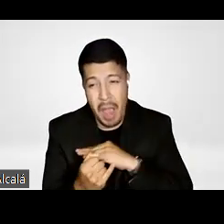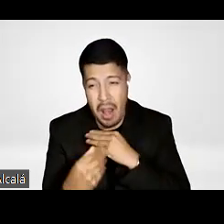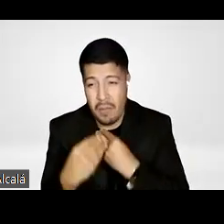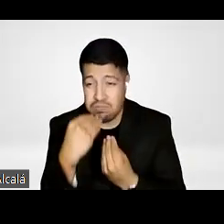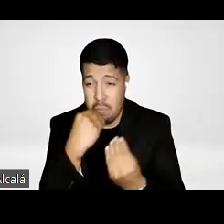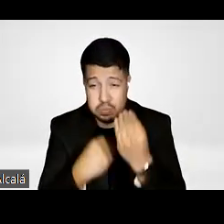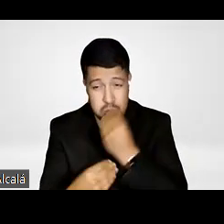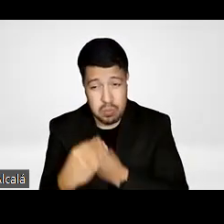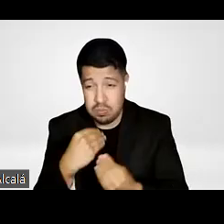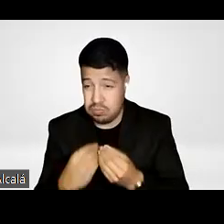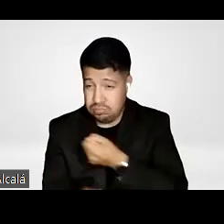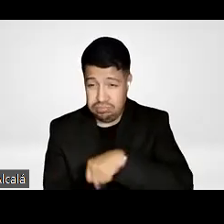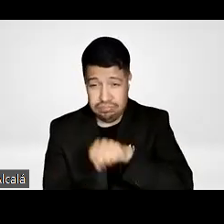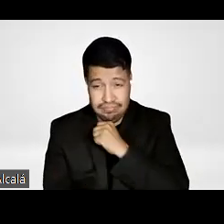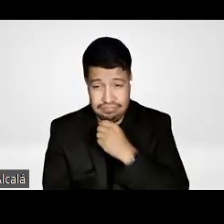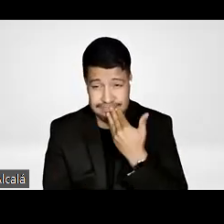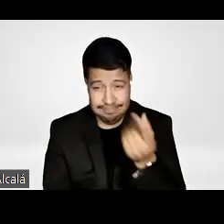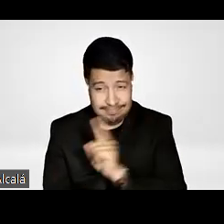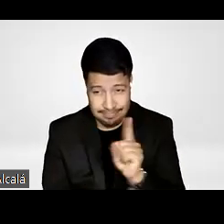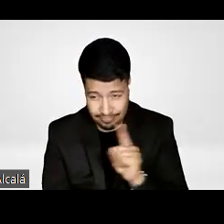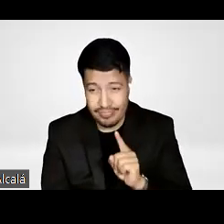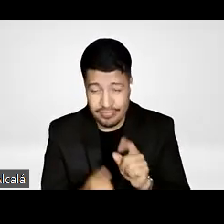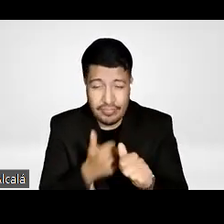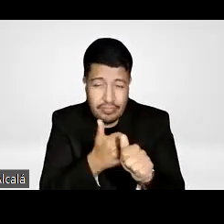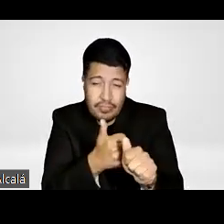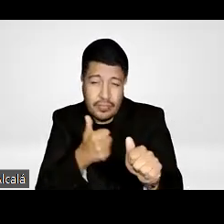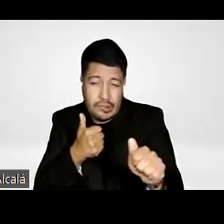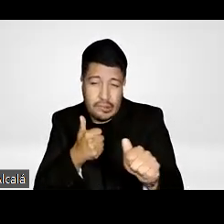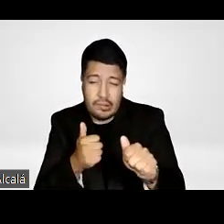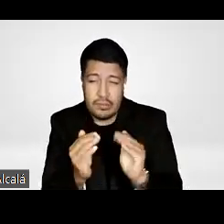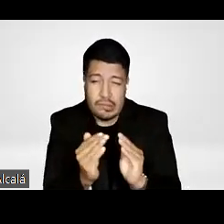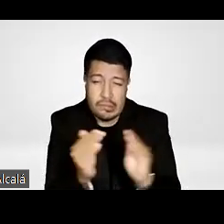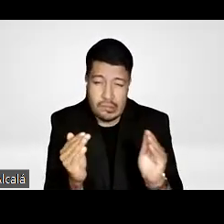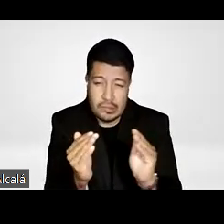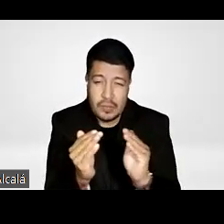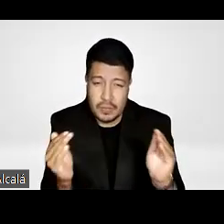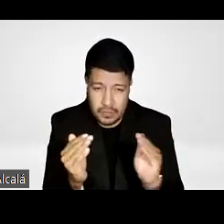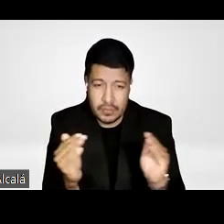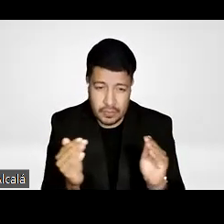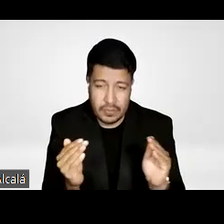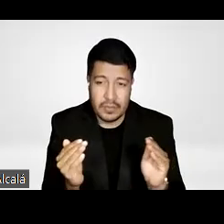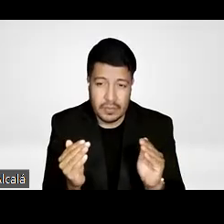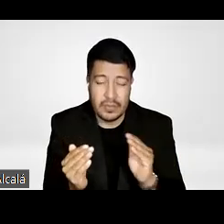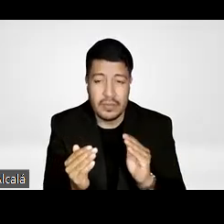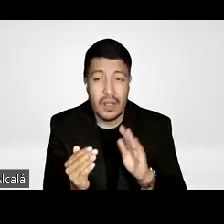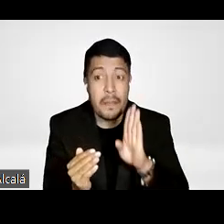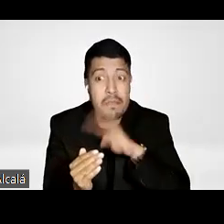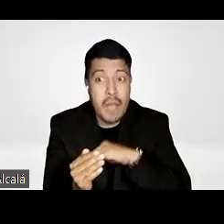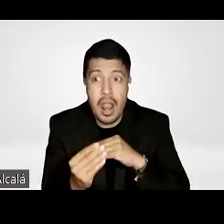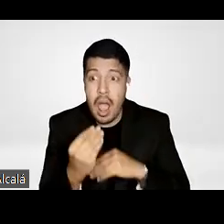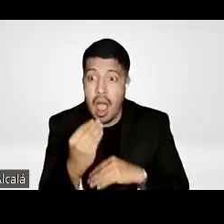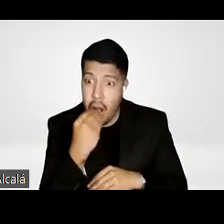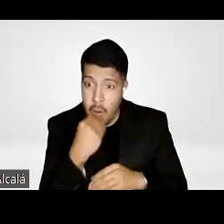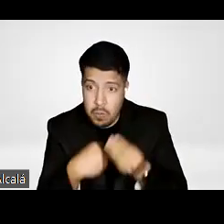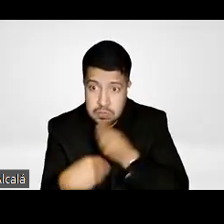tanto el retraso en el crecimiento en el intrauterino como la malnutrición. Los dos son algo que es